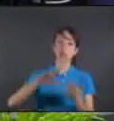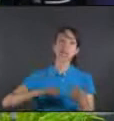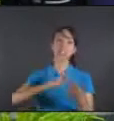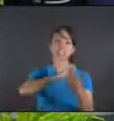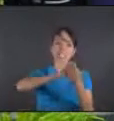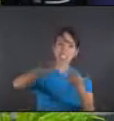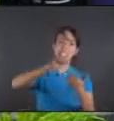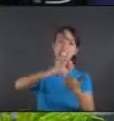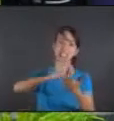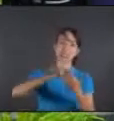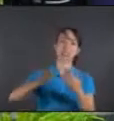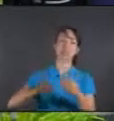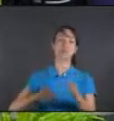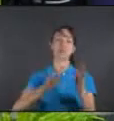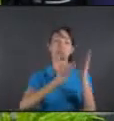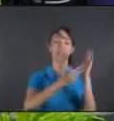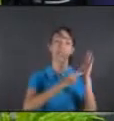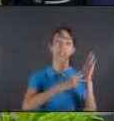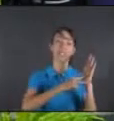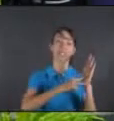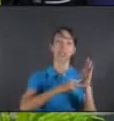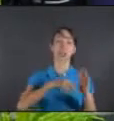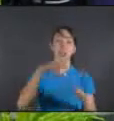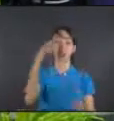No, no es un novio sin defecto, ¿ah?